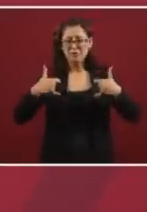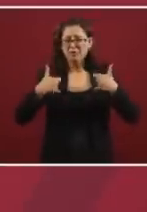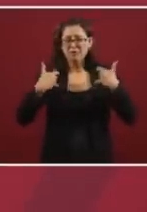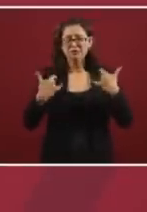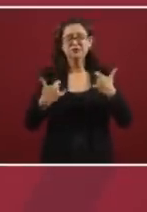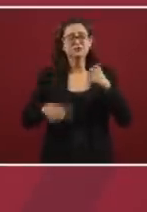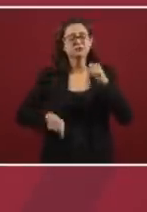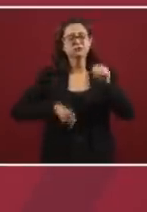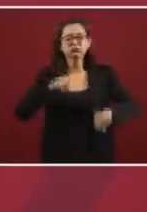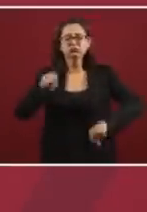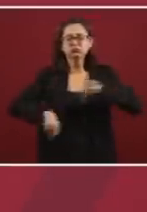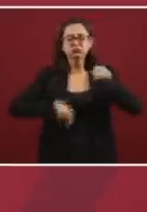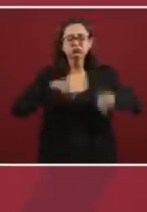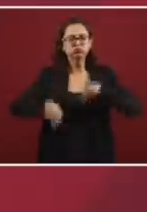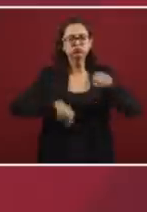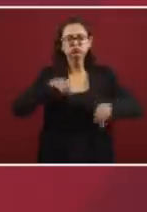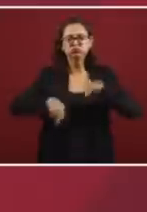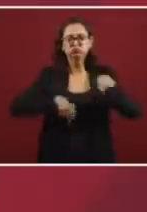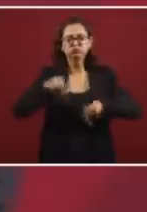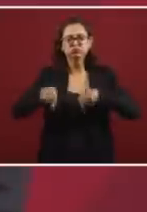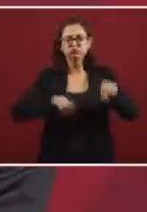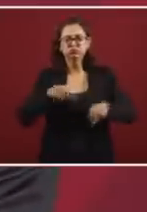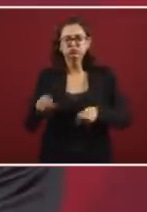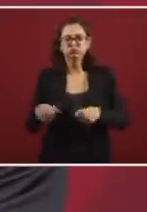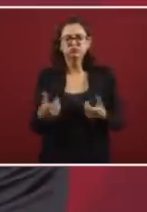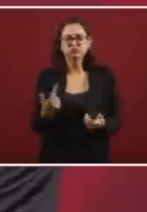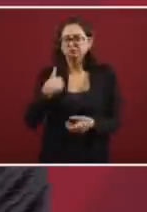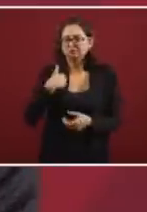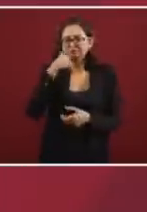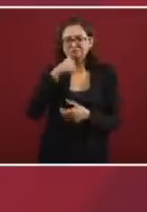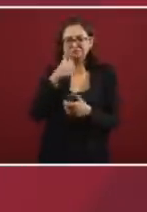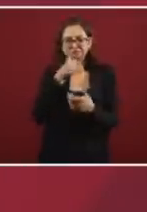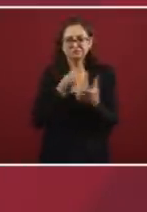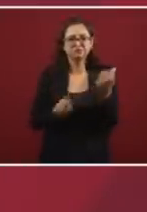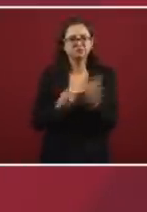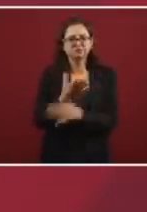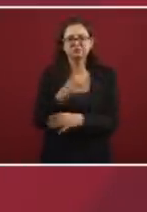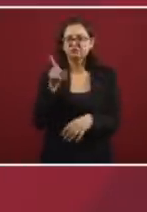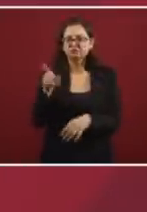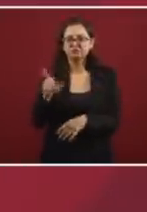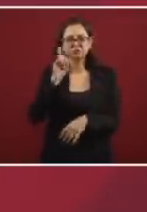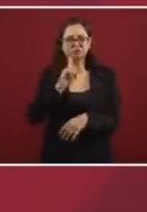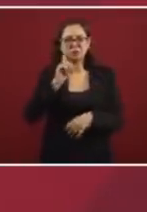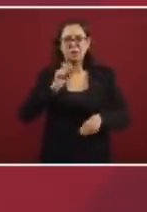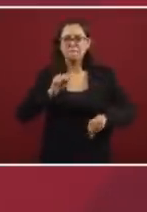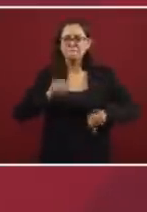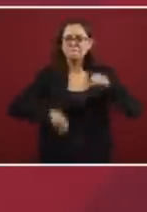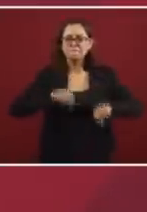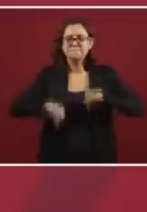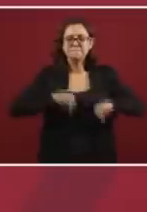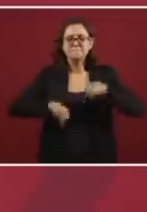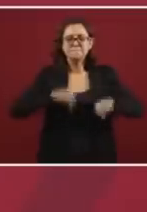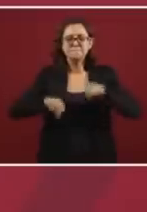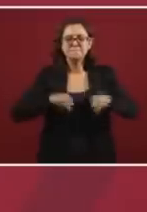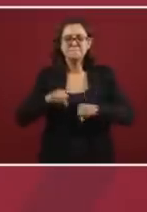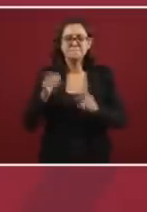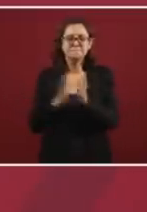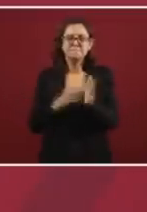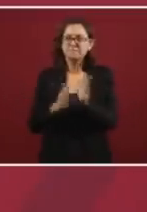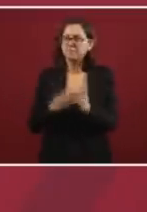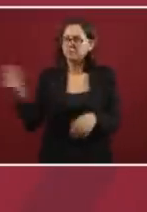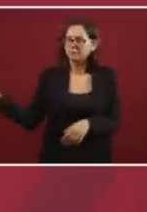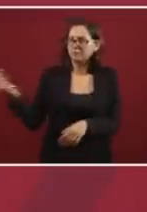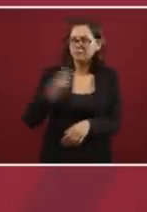bicicleta y siempre que salgo en la bicicleta de atrás y me entregan sus documentos